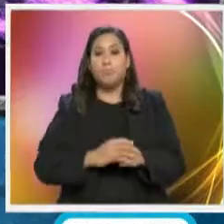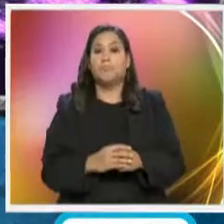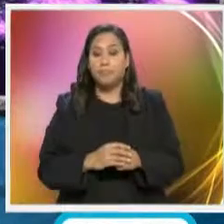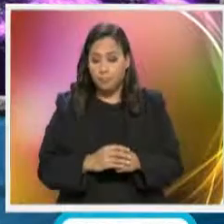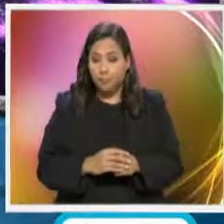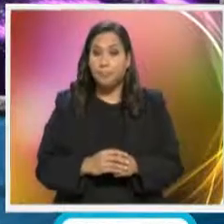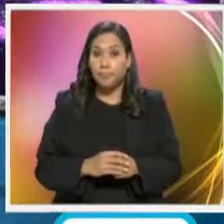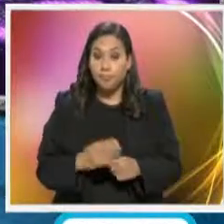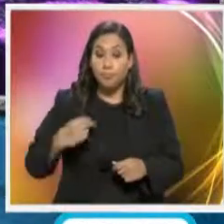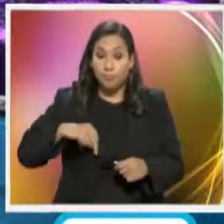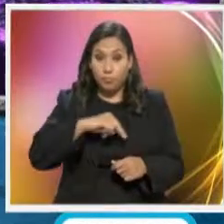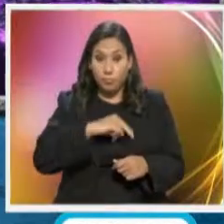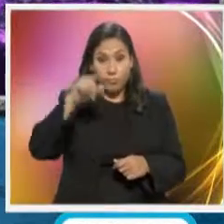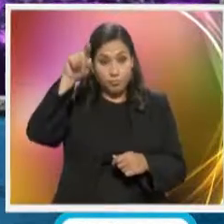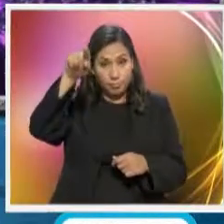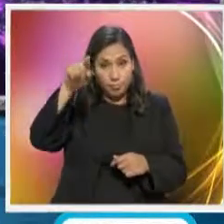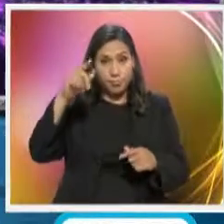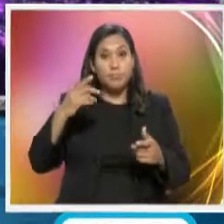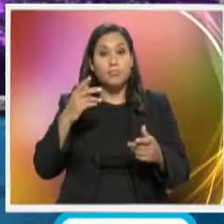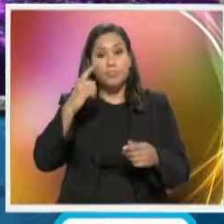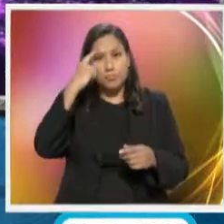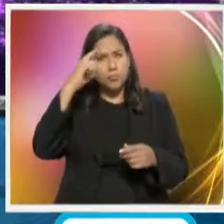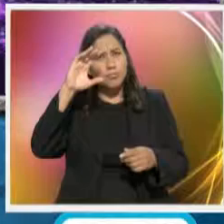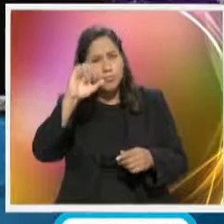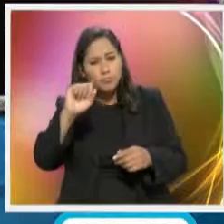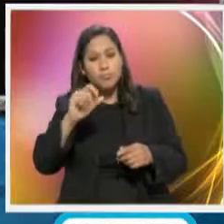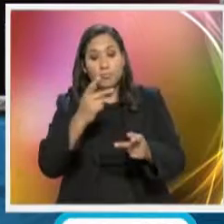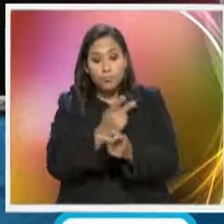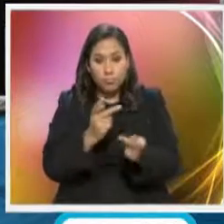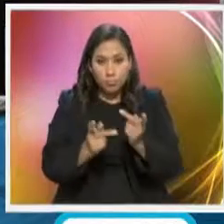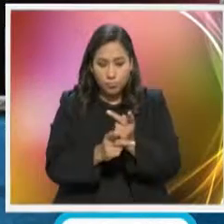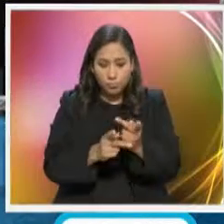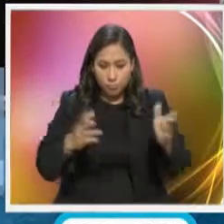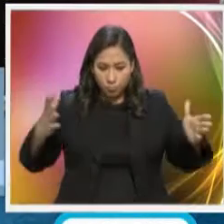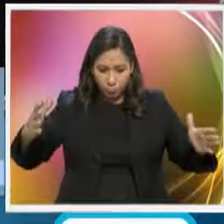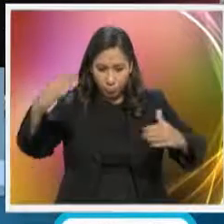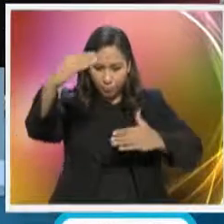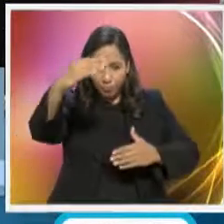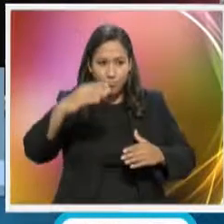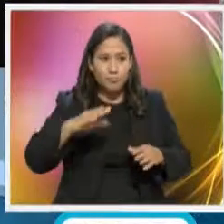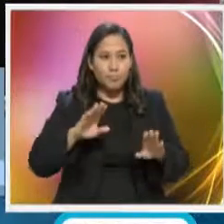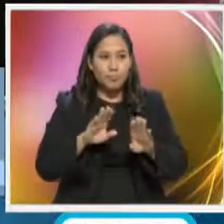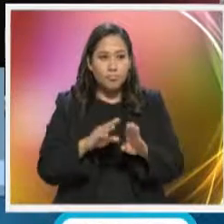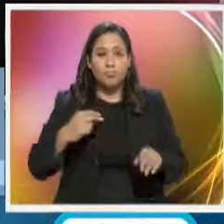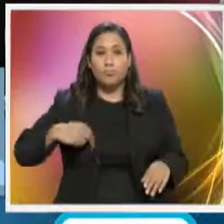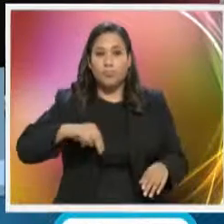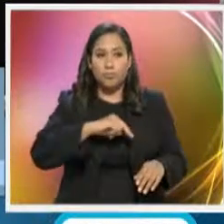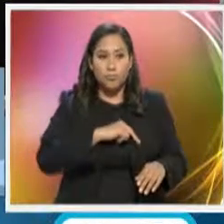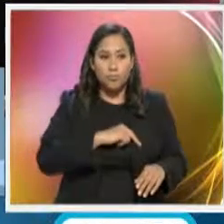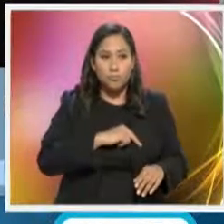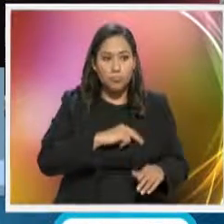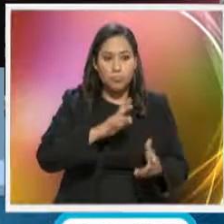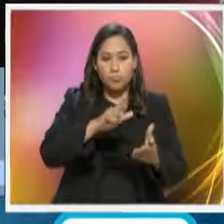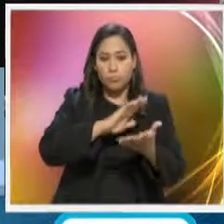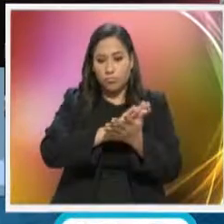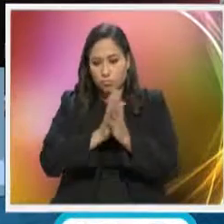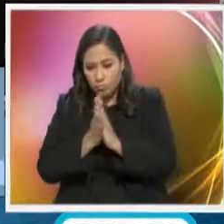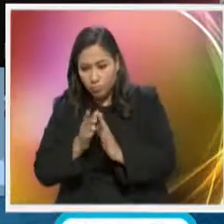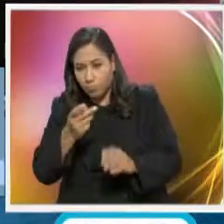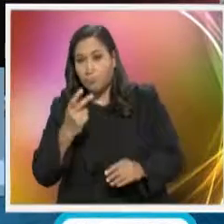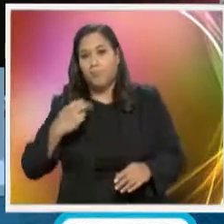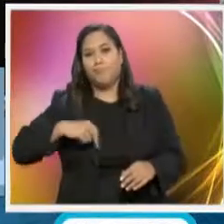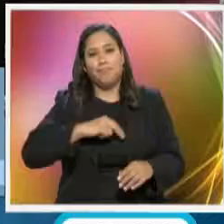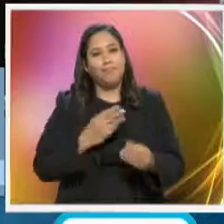es fabuloso. Nosotros en la etapa de conceptualización del proyecto registramos precisamente nuestros referentes y estamos